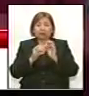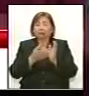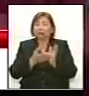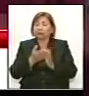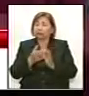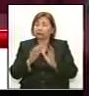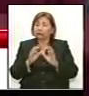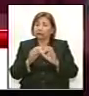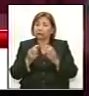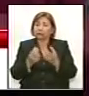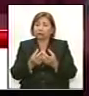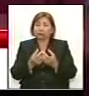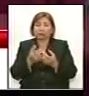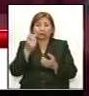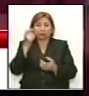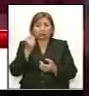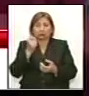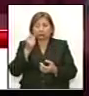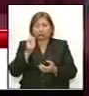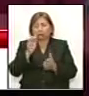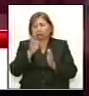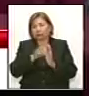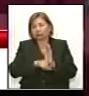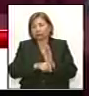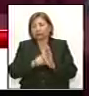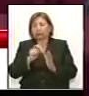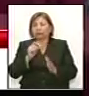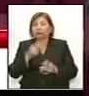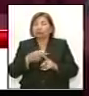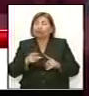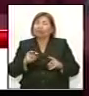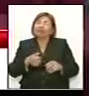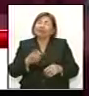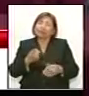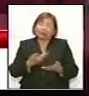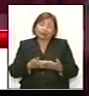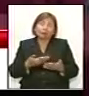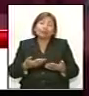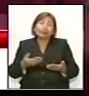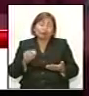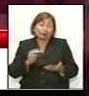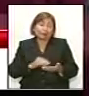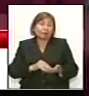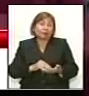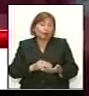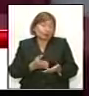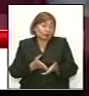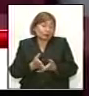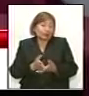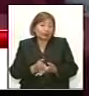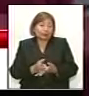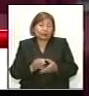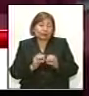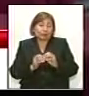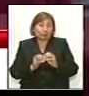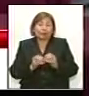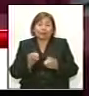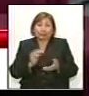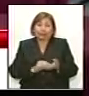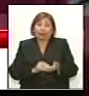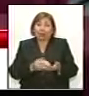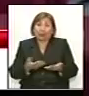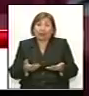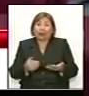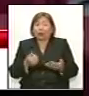el grupo de cesantes, que claro que es una minoría, ¿no? Pero ya lo demás también sería de paso la solución para lo demás, de